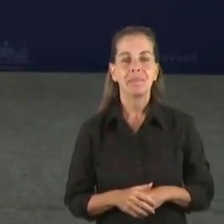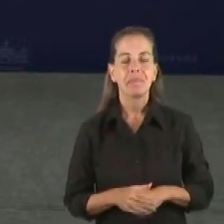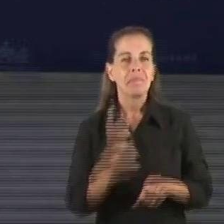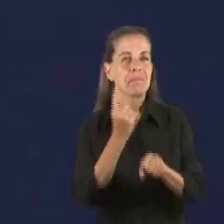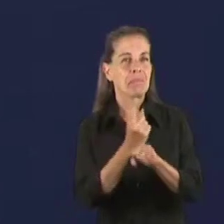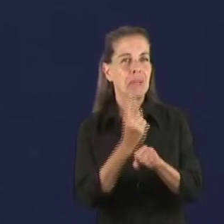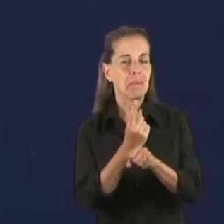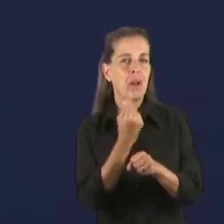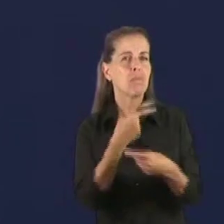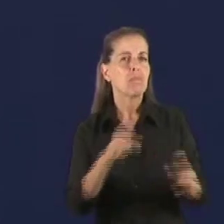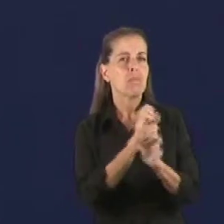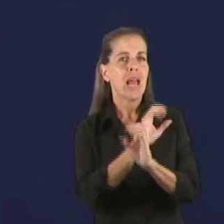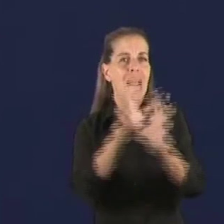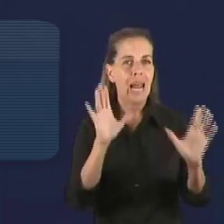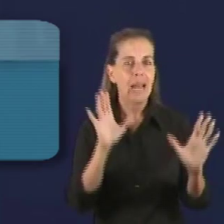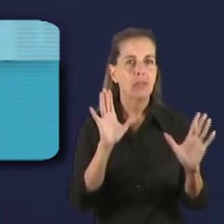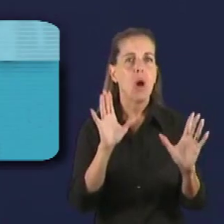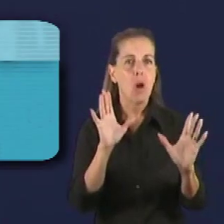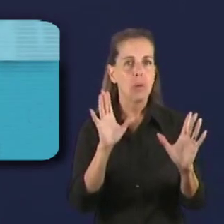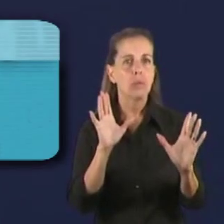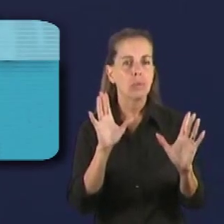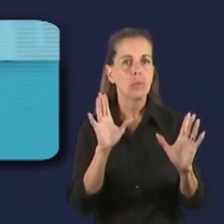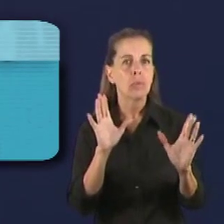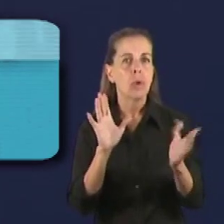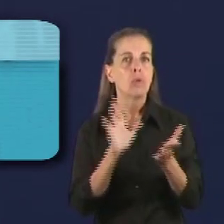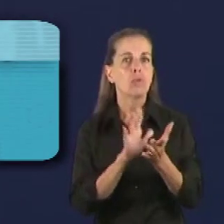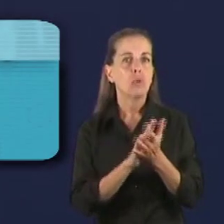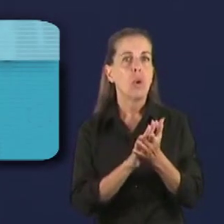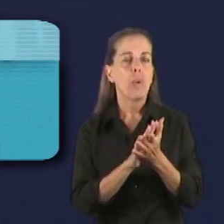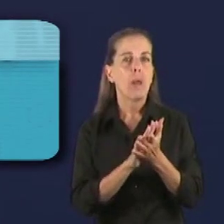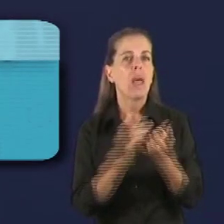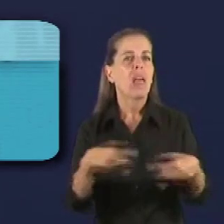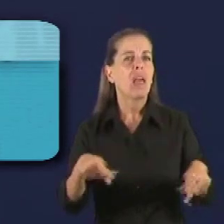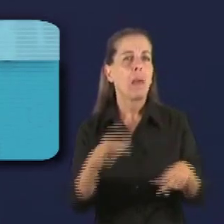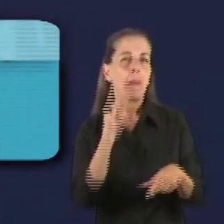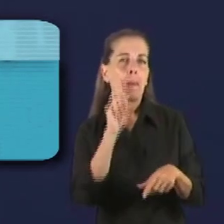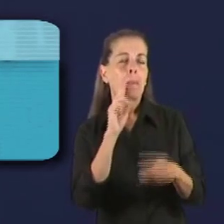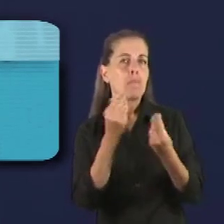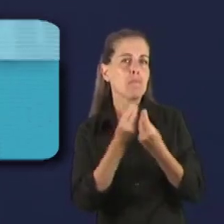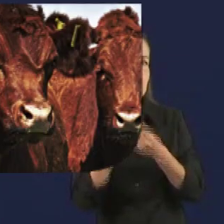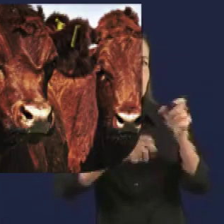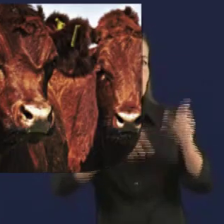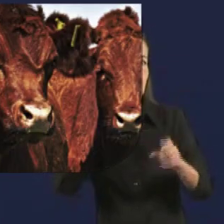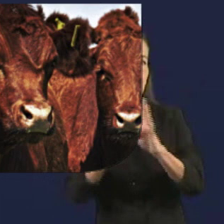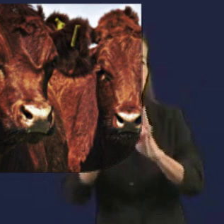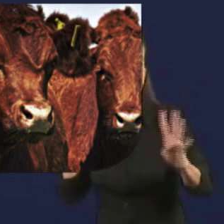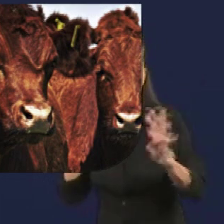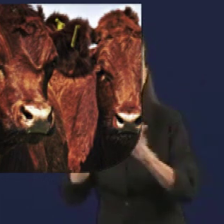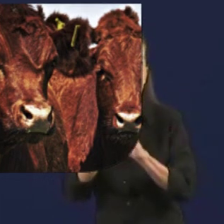Primero una aclaración con respecto, hemos visto varias largas filas de personas